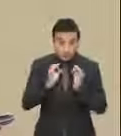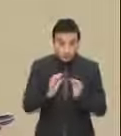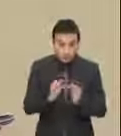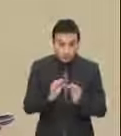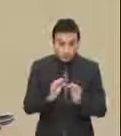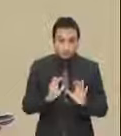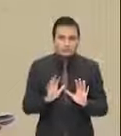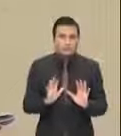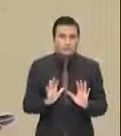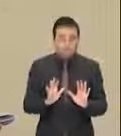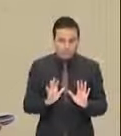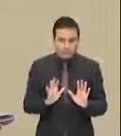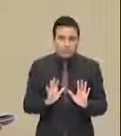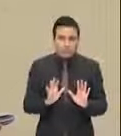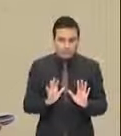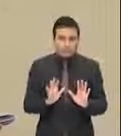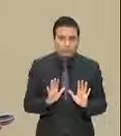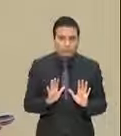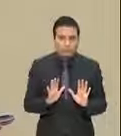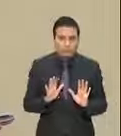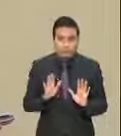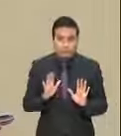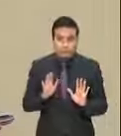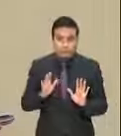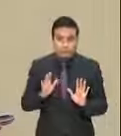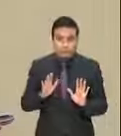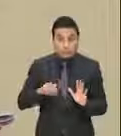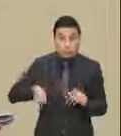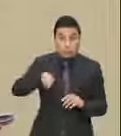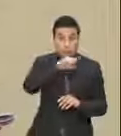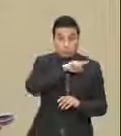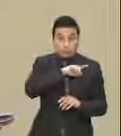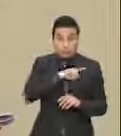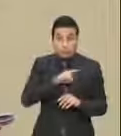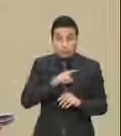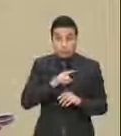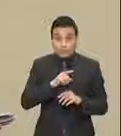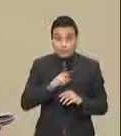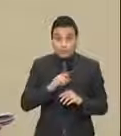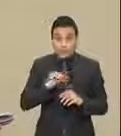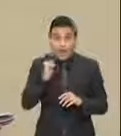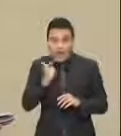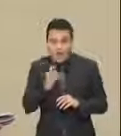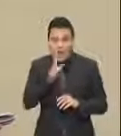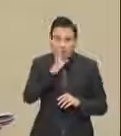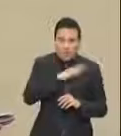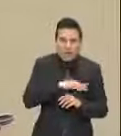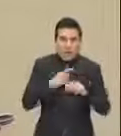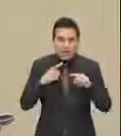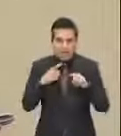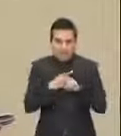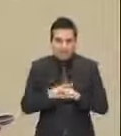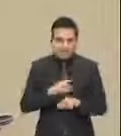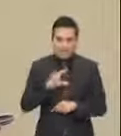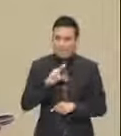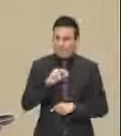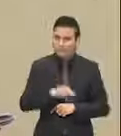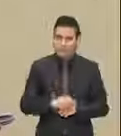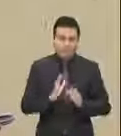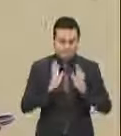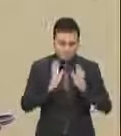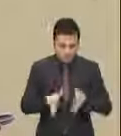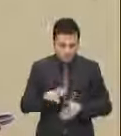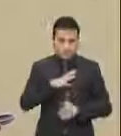sustentar la pretensión de revivir el fantasma del fraude que se ha erradicado con la construcción de un